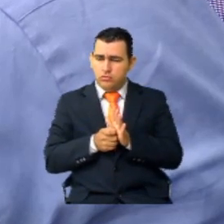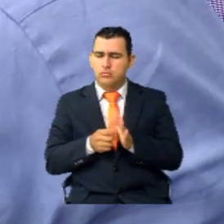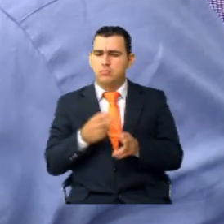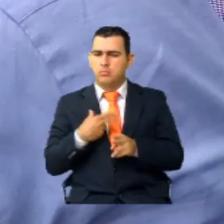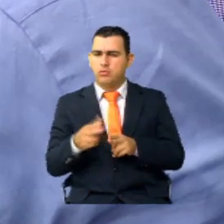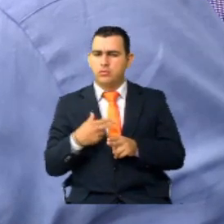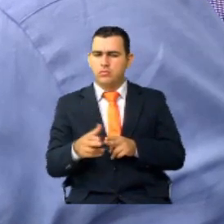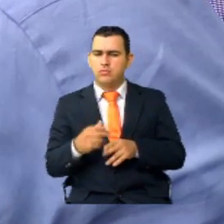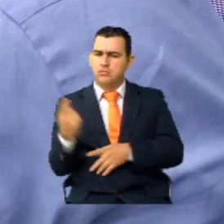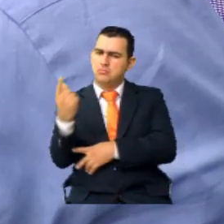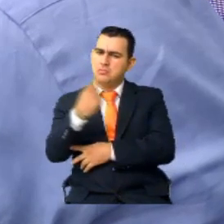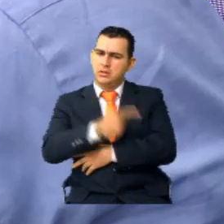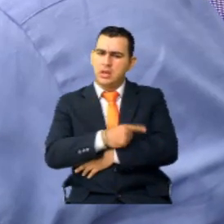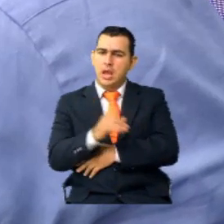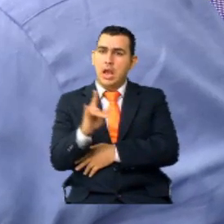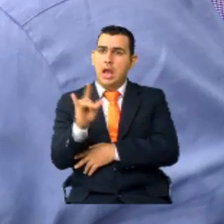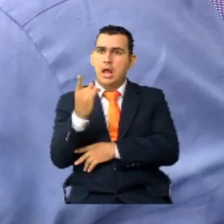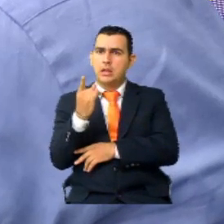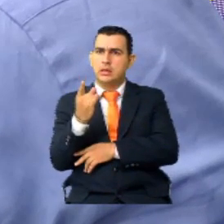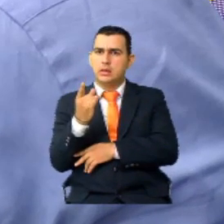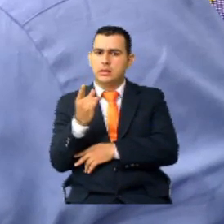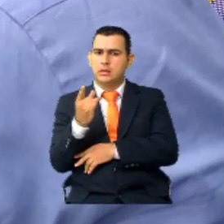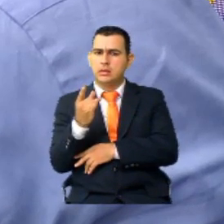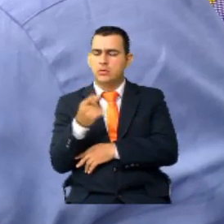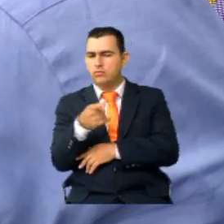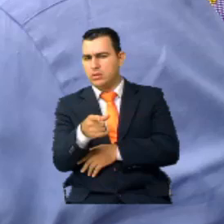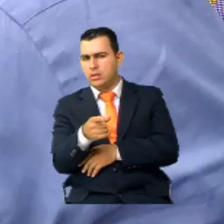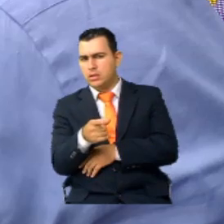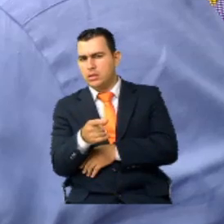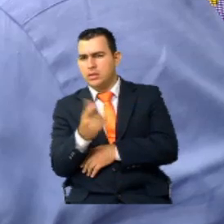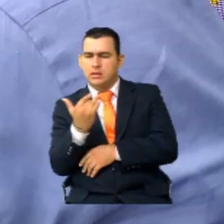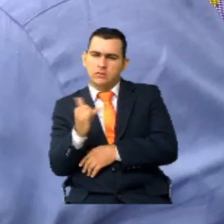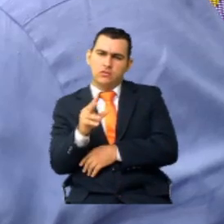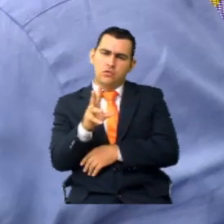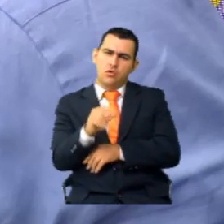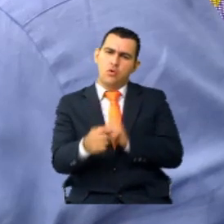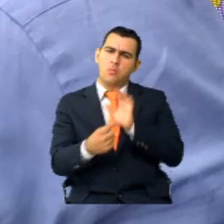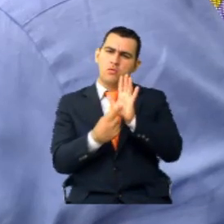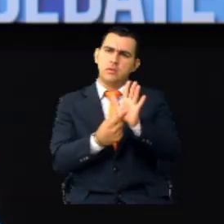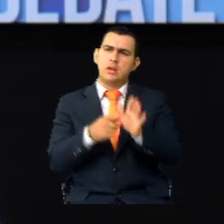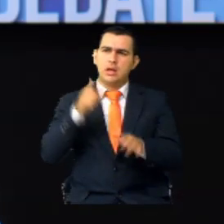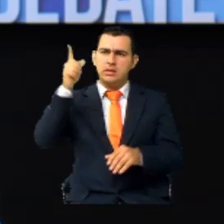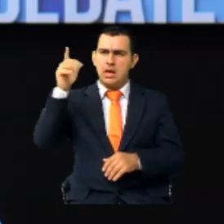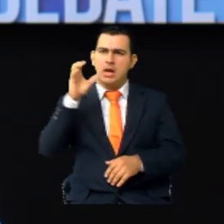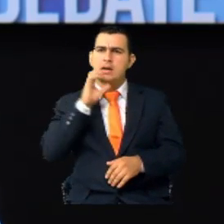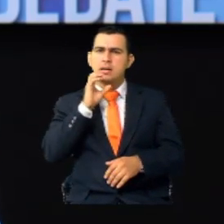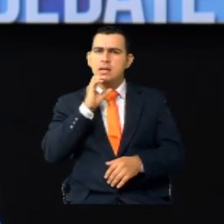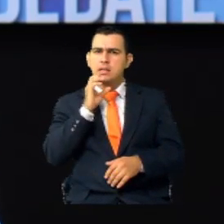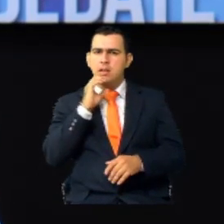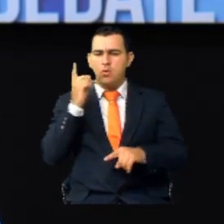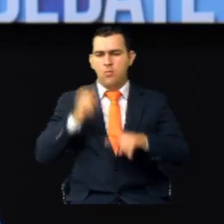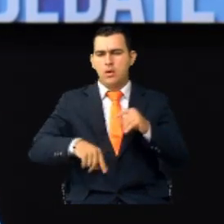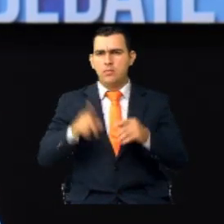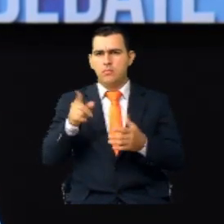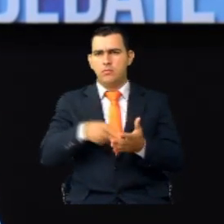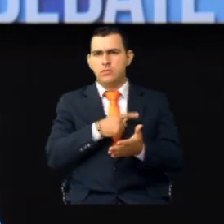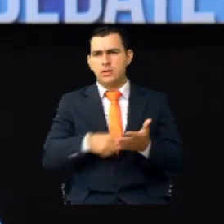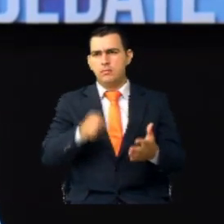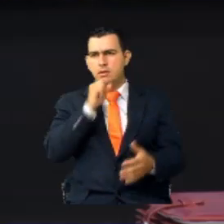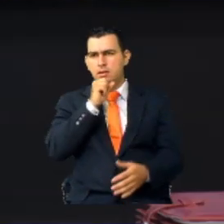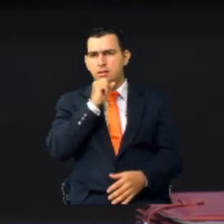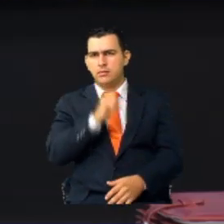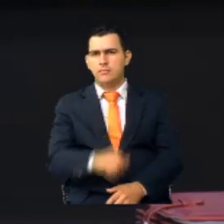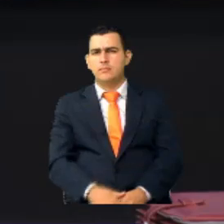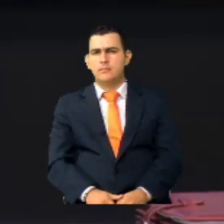días alguien que demuestre que efectivamente usted escribió la cédula en Caldas y que no puede votar en Barranca Bermeja.